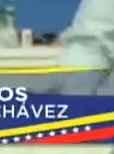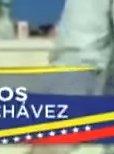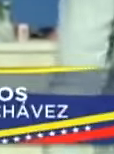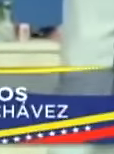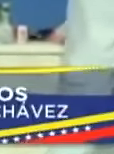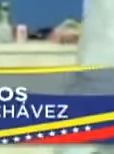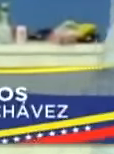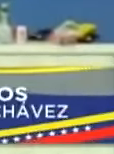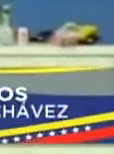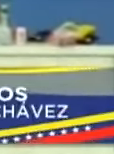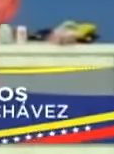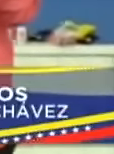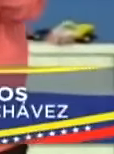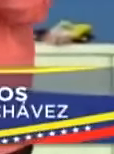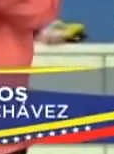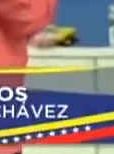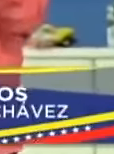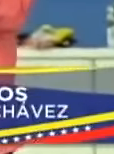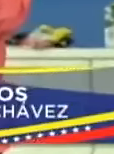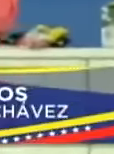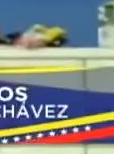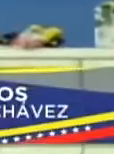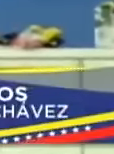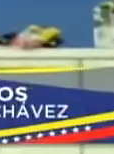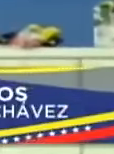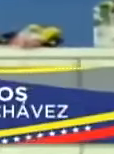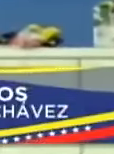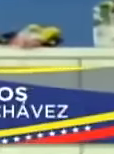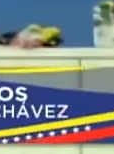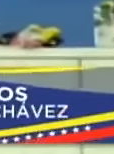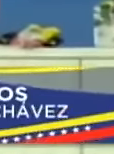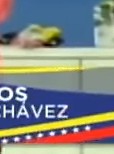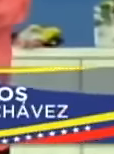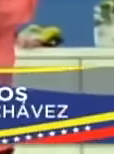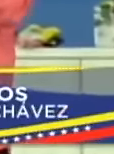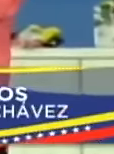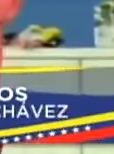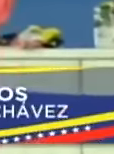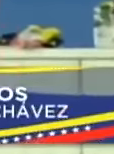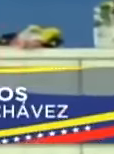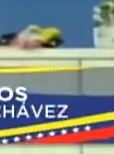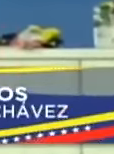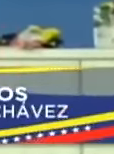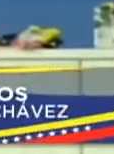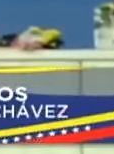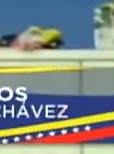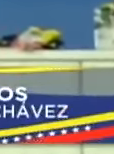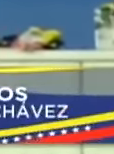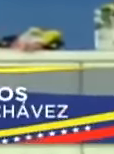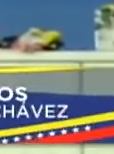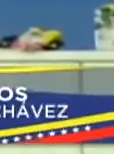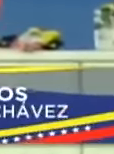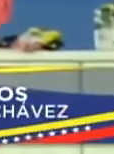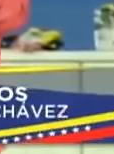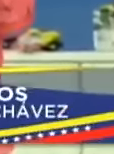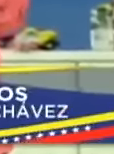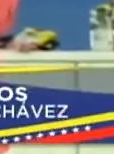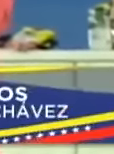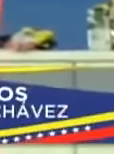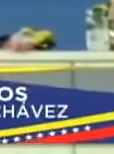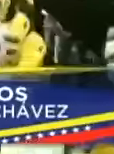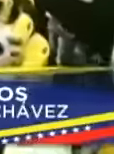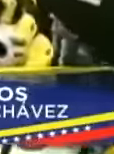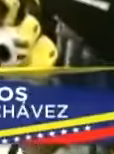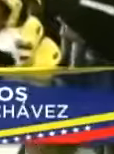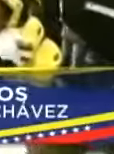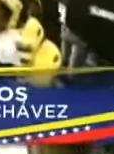pueblo. Recordemos que fue desde el Salón Simón Bolívar del Palacio de Miraflores que se realizó el primer consejo de ministros de esta era. En Cadena